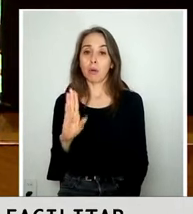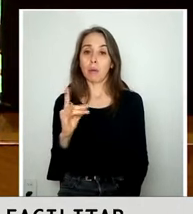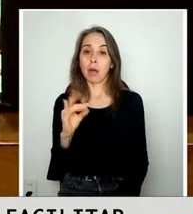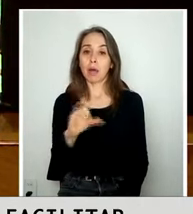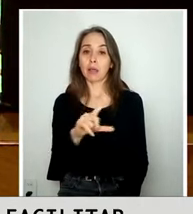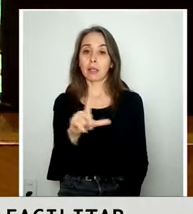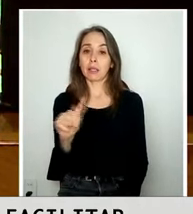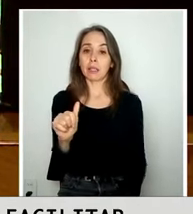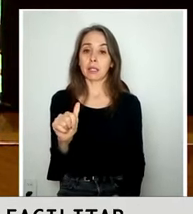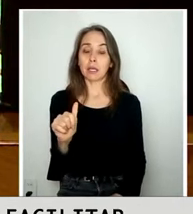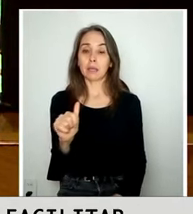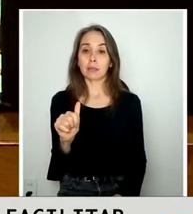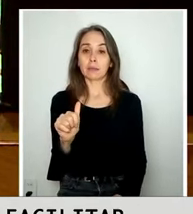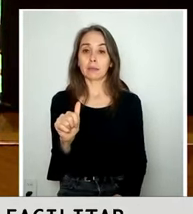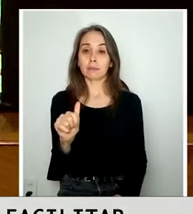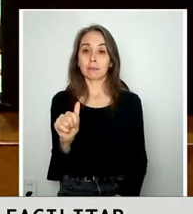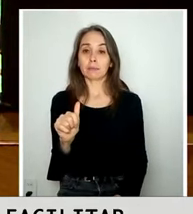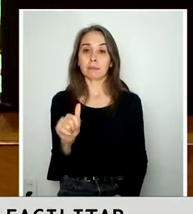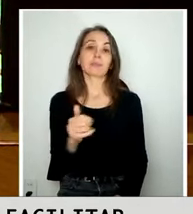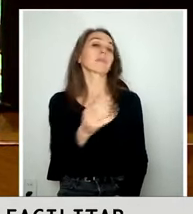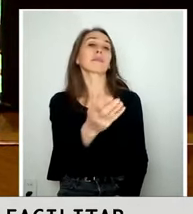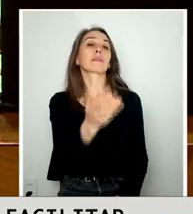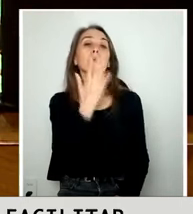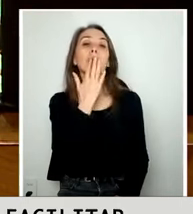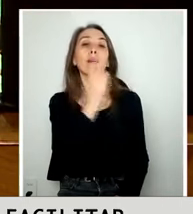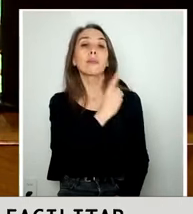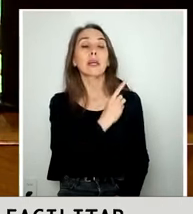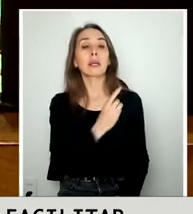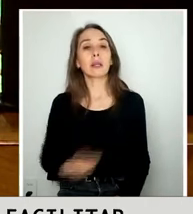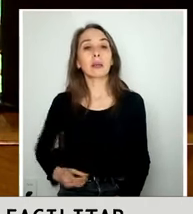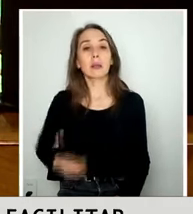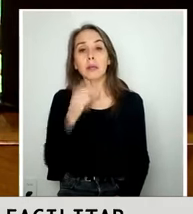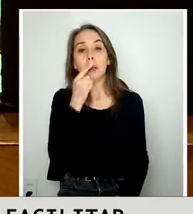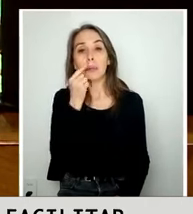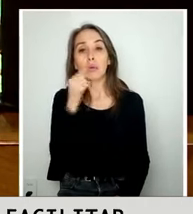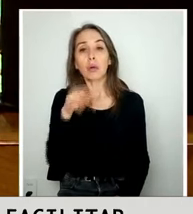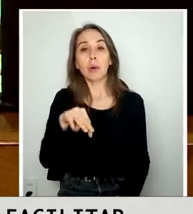tiene la palabra el diputado Daniel Melo